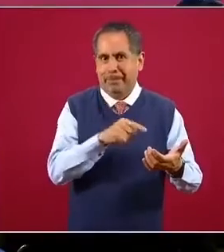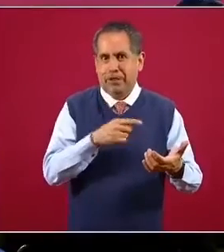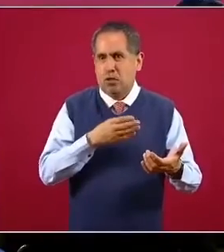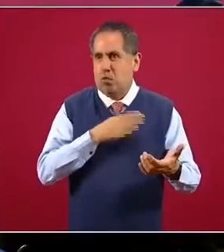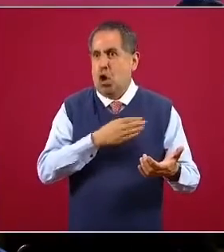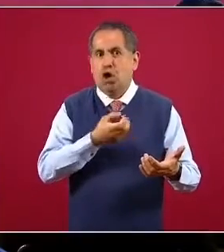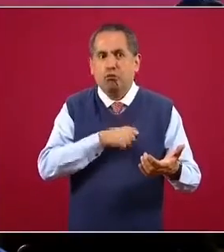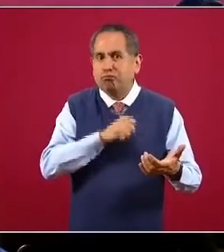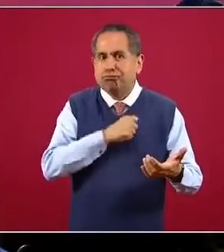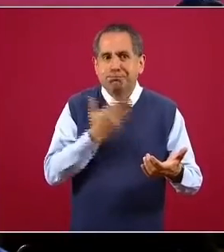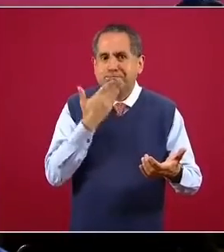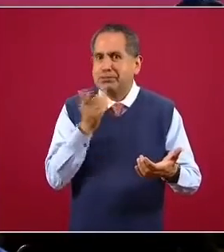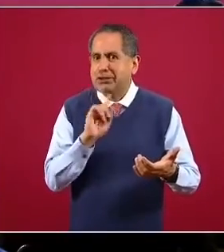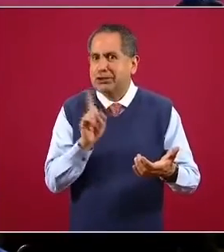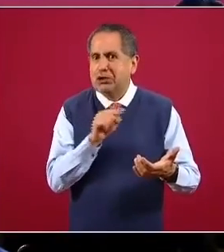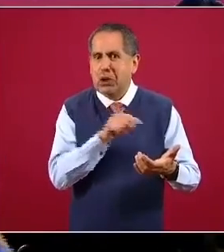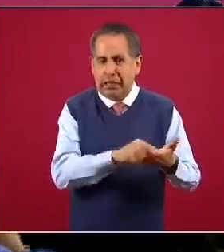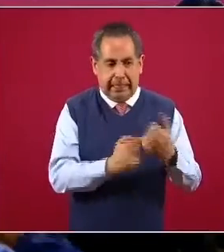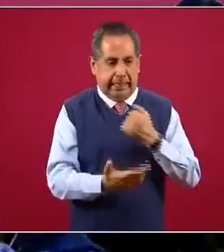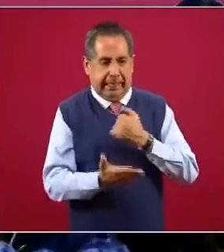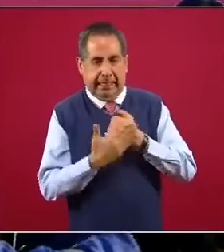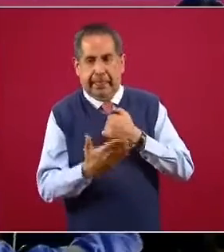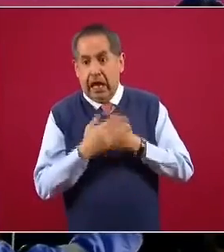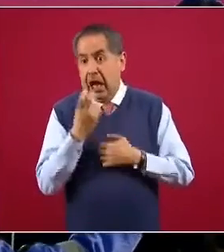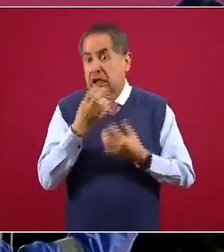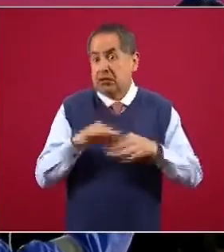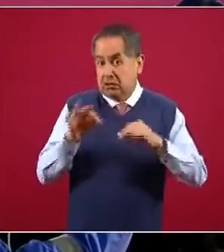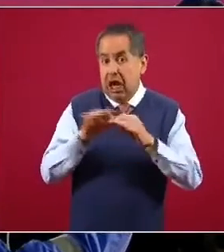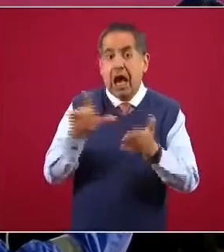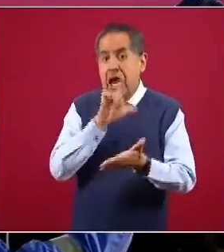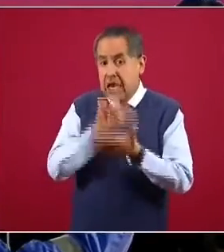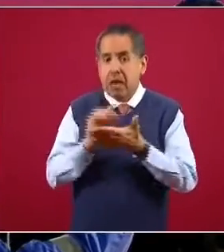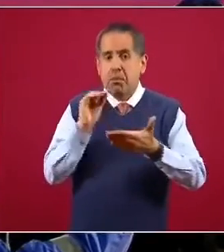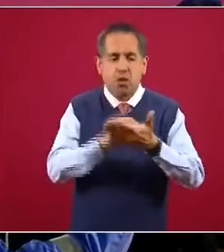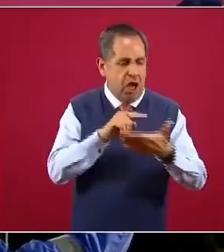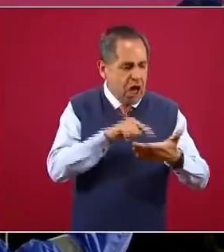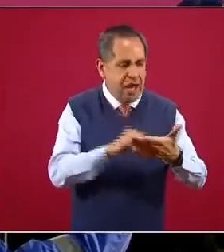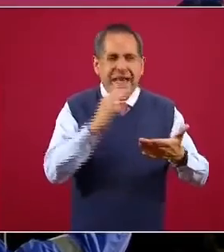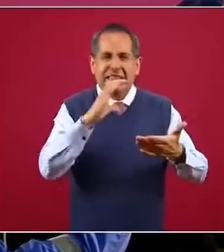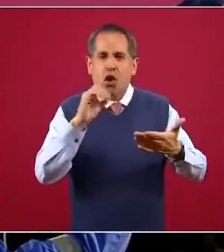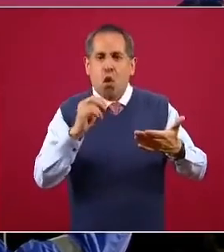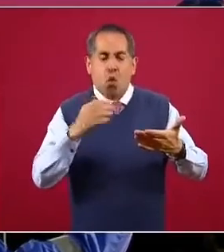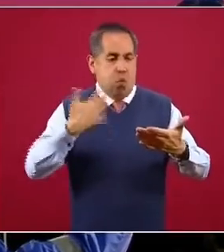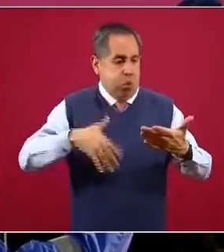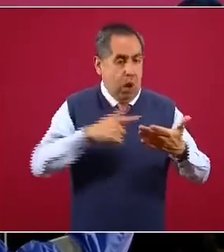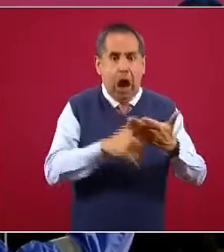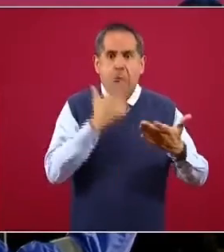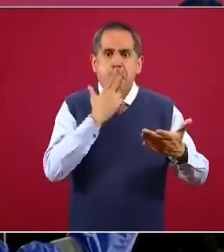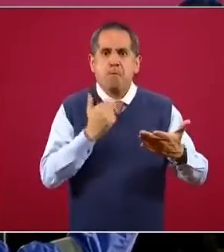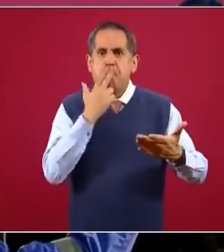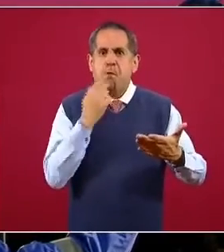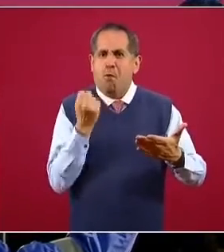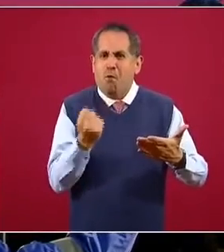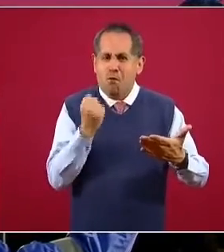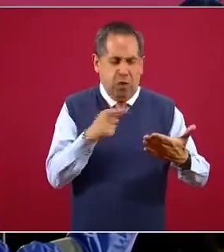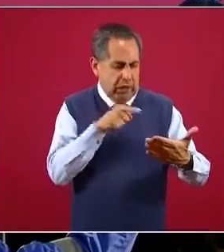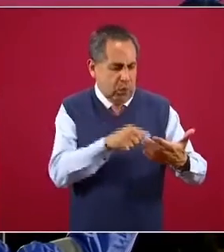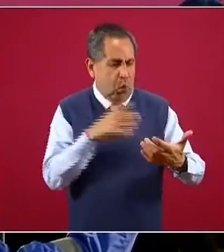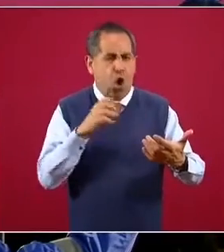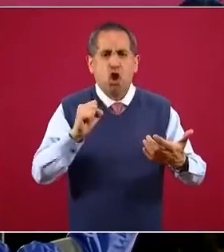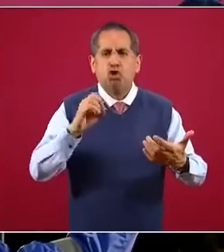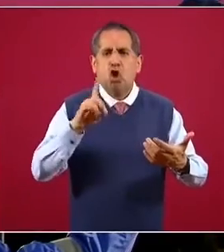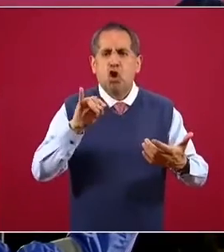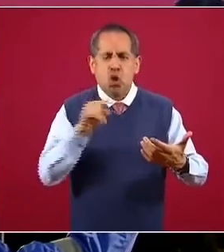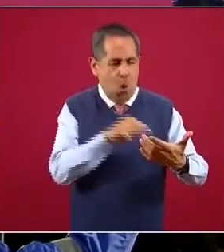el producto que está viendo en una tienda tiene ya sea altos niveles de calorías, alto nivel de azúcares, altos niveles de